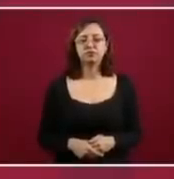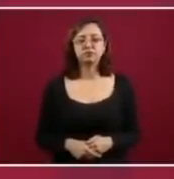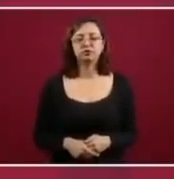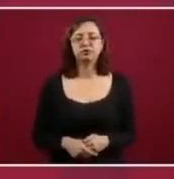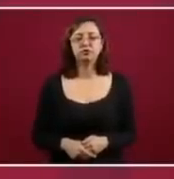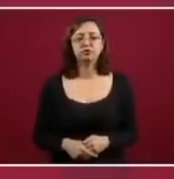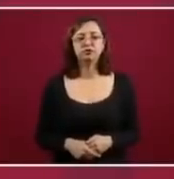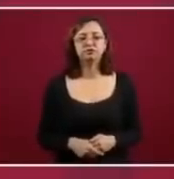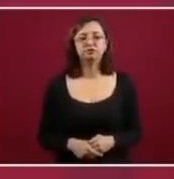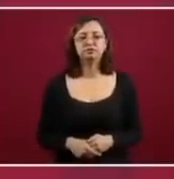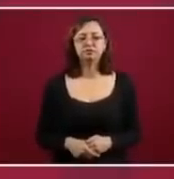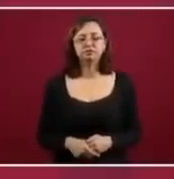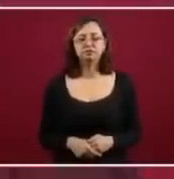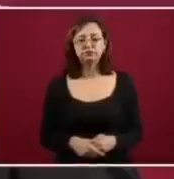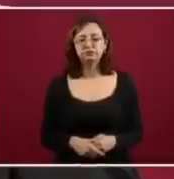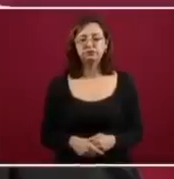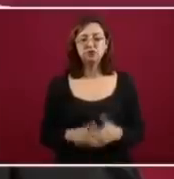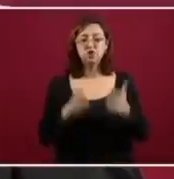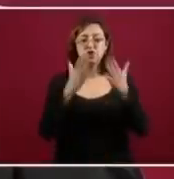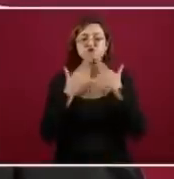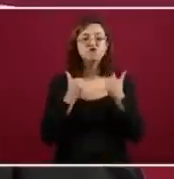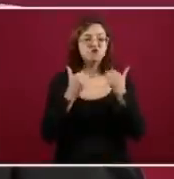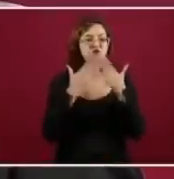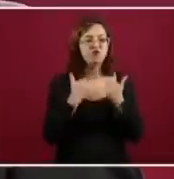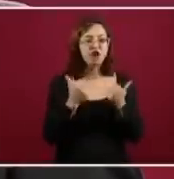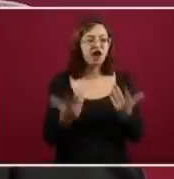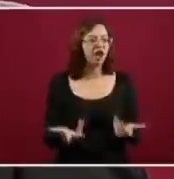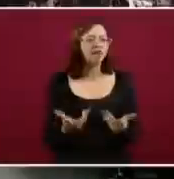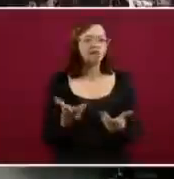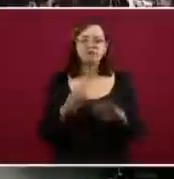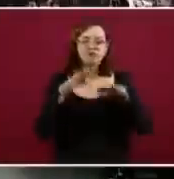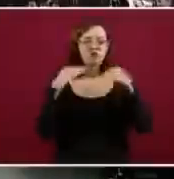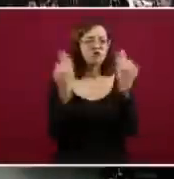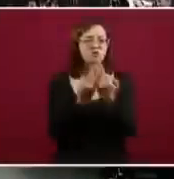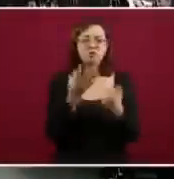posibilidad para transar